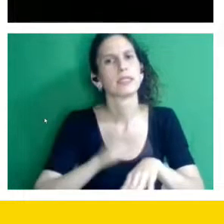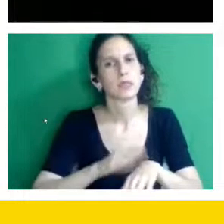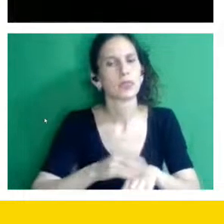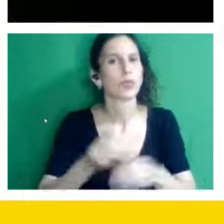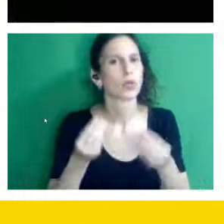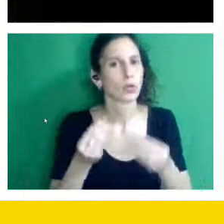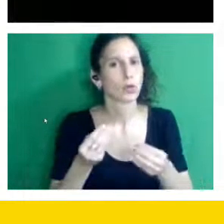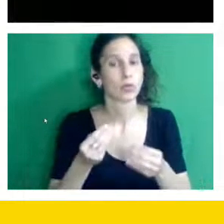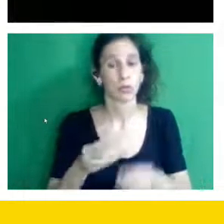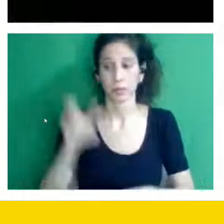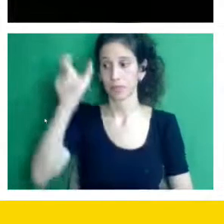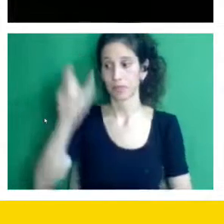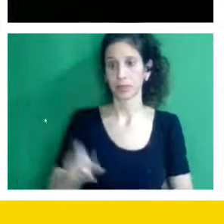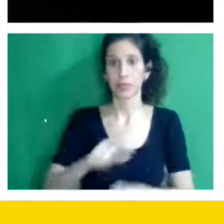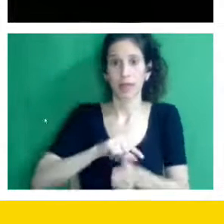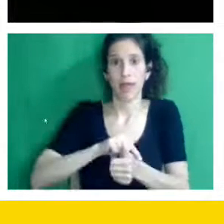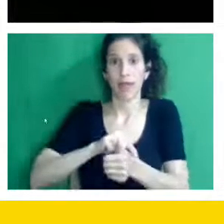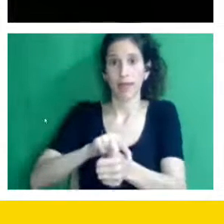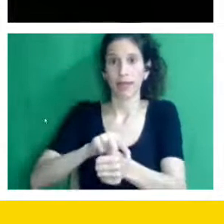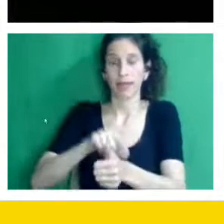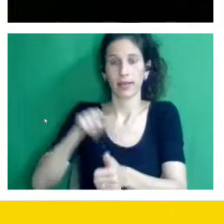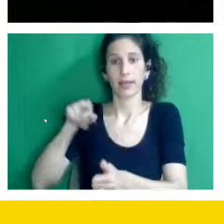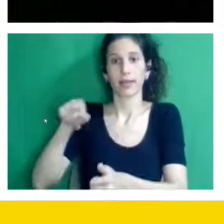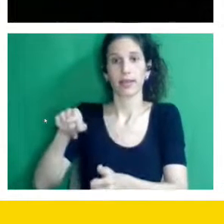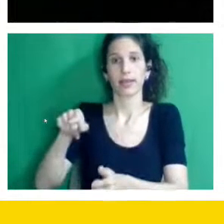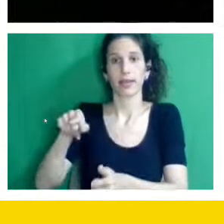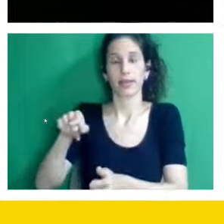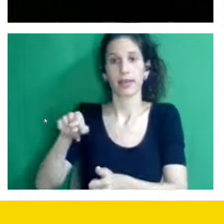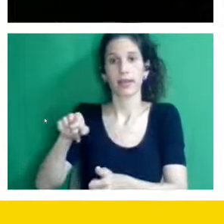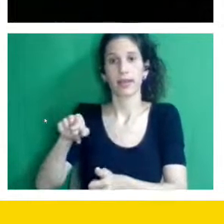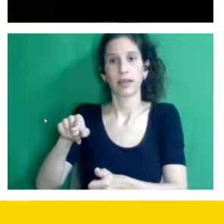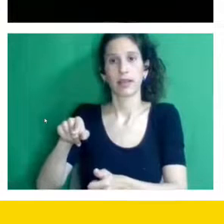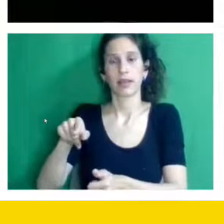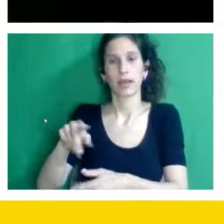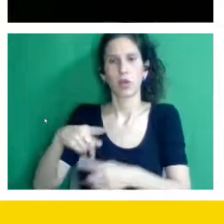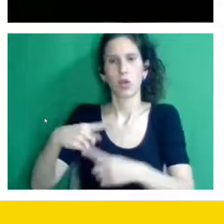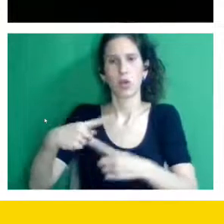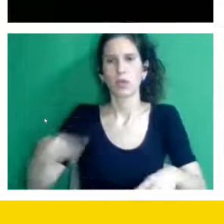prevención de riesgo, el profesional que lo tiene que resolver, es qué respuesta